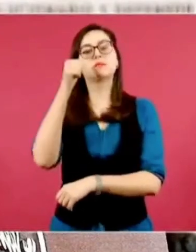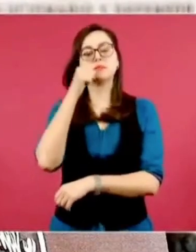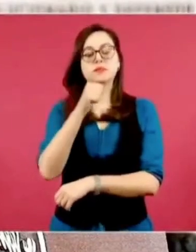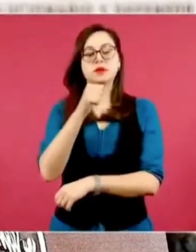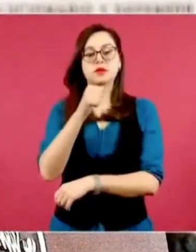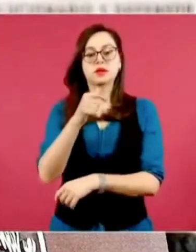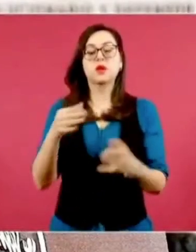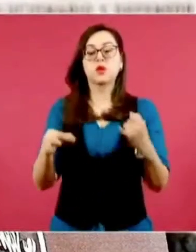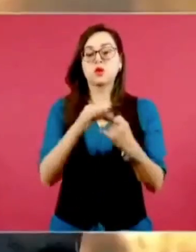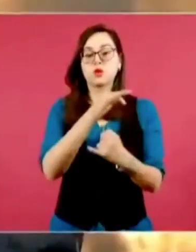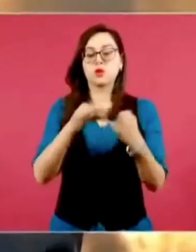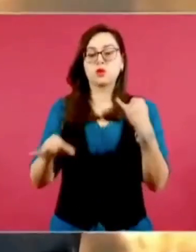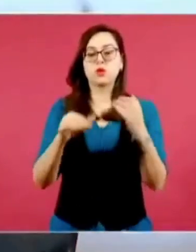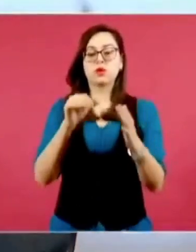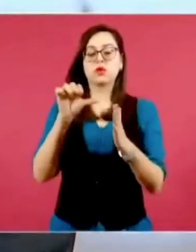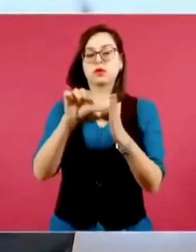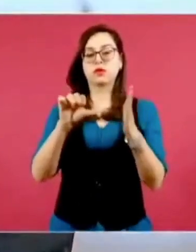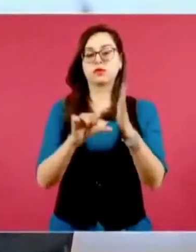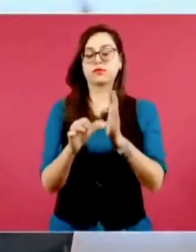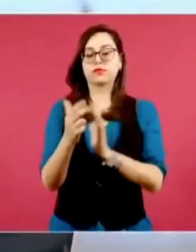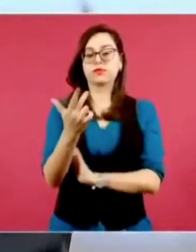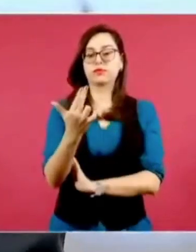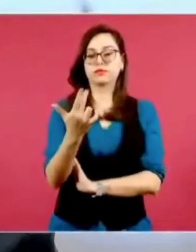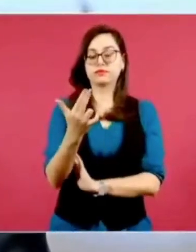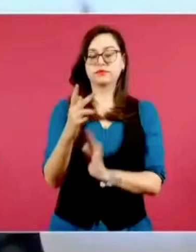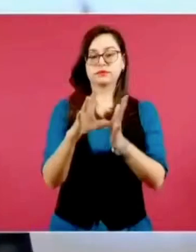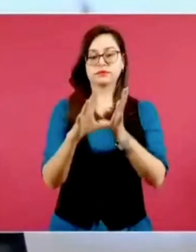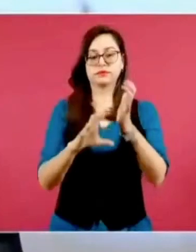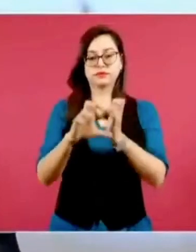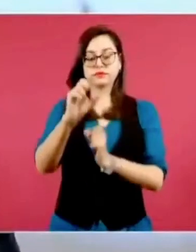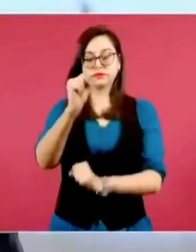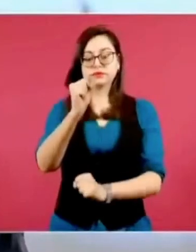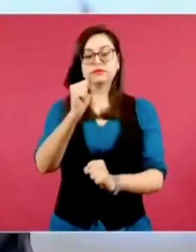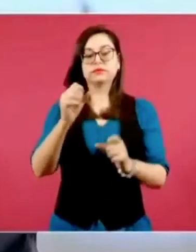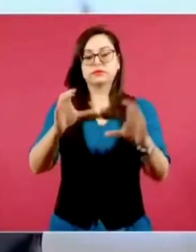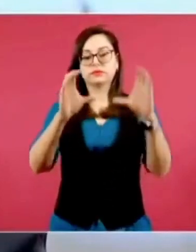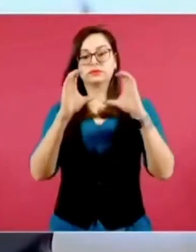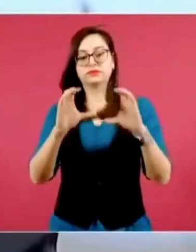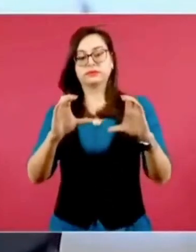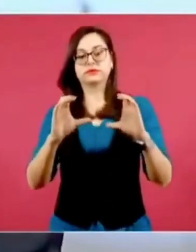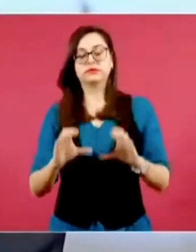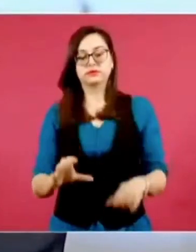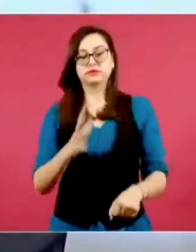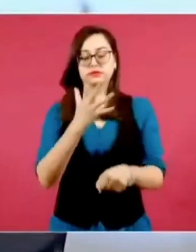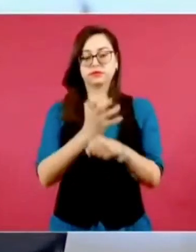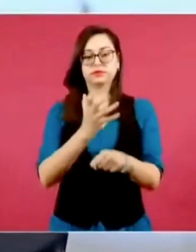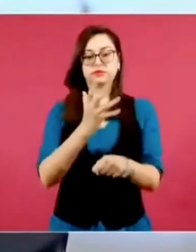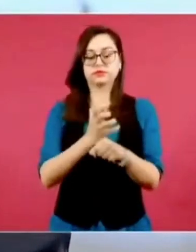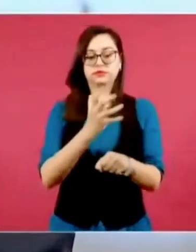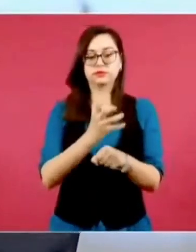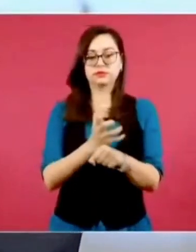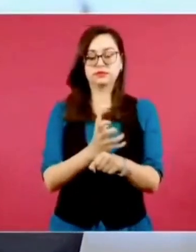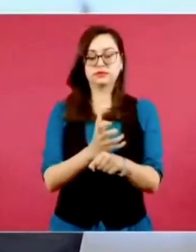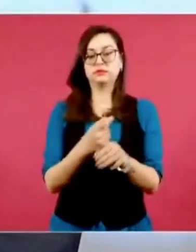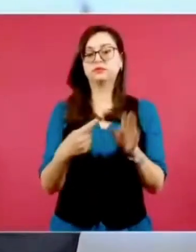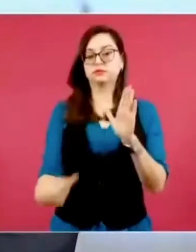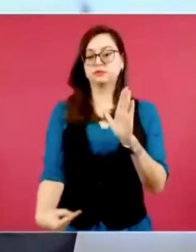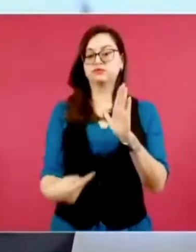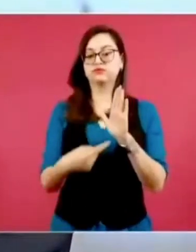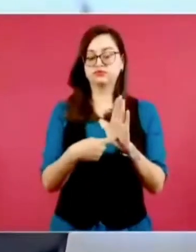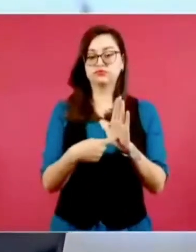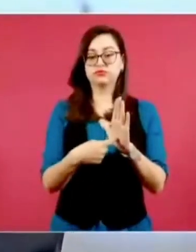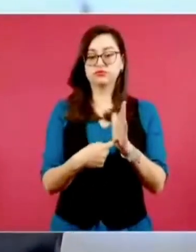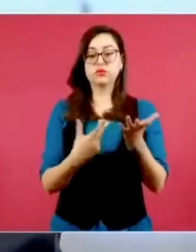el artículo 25 constitucional, quinto párrafo, se propone eliminar